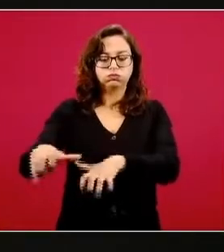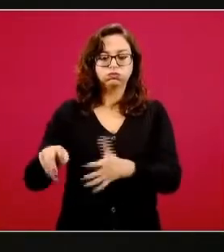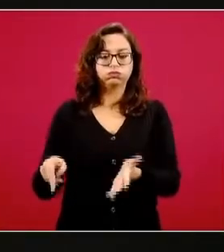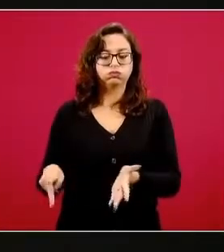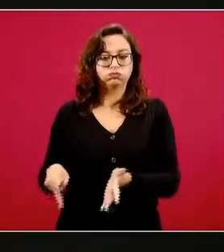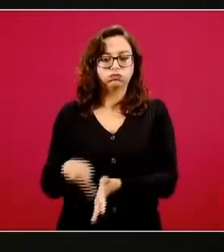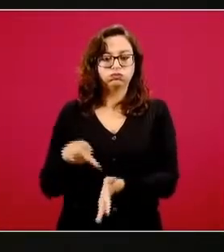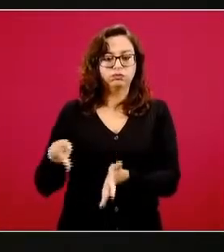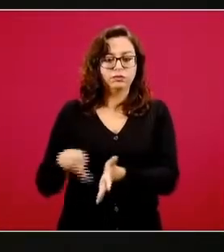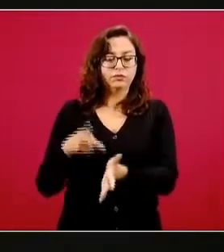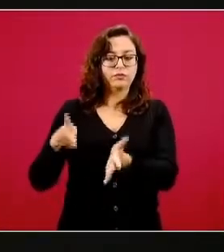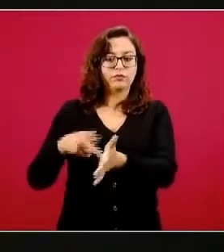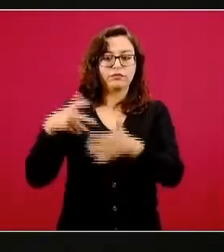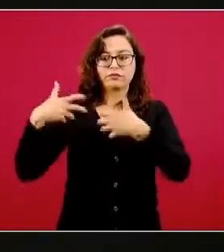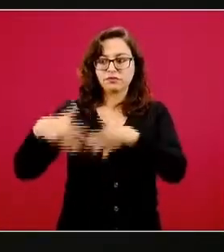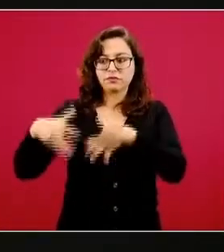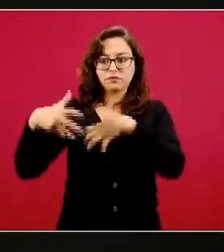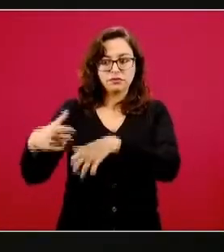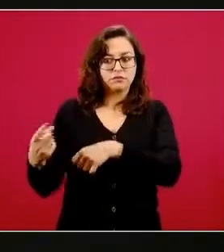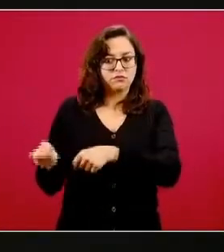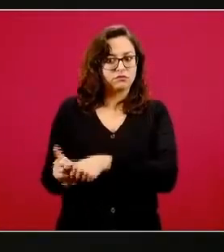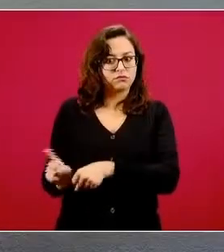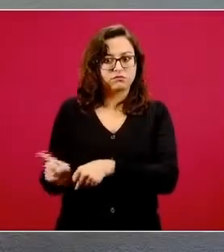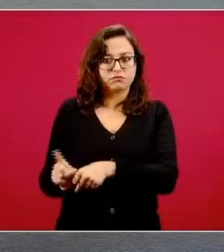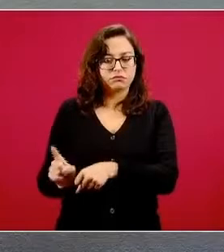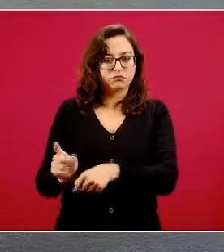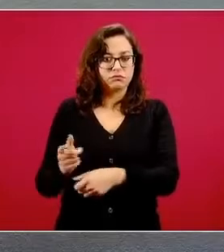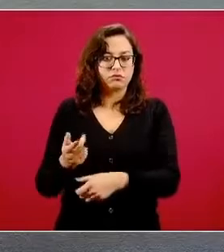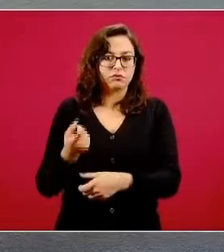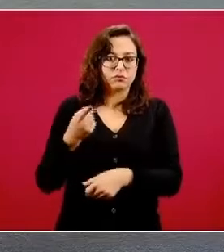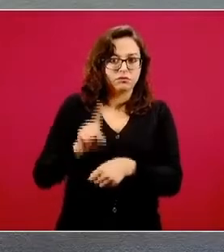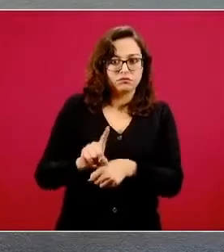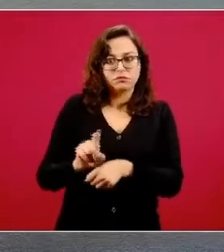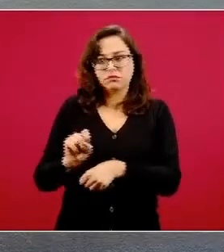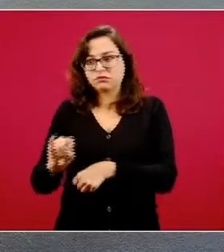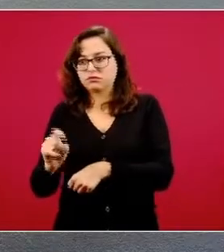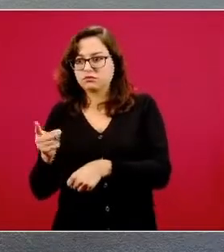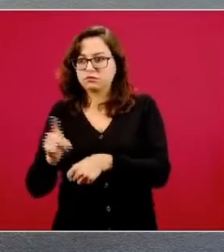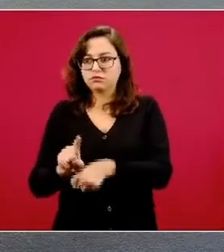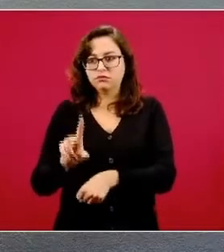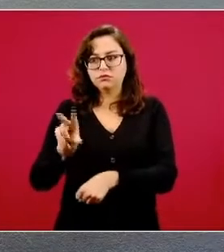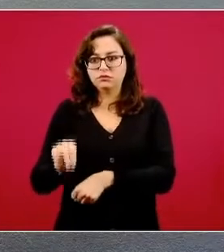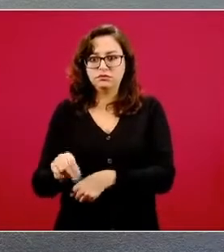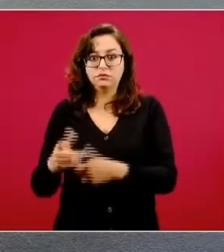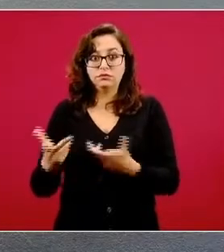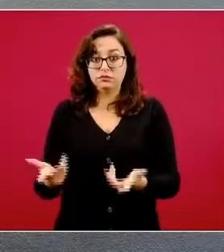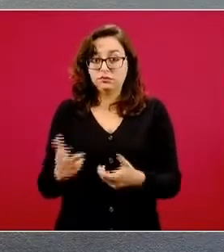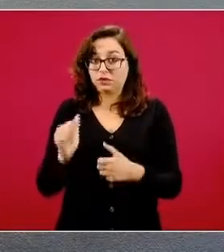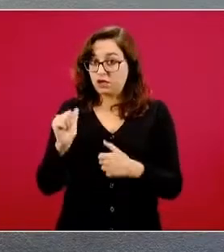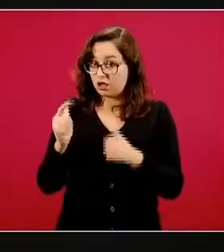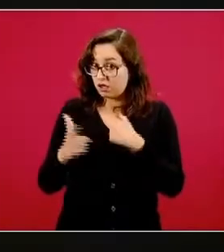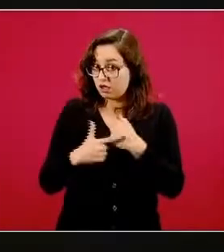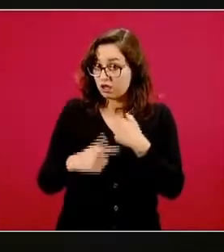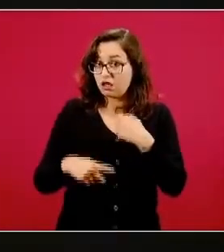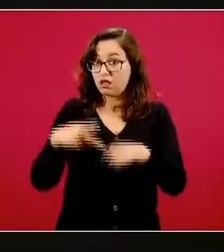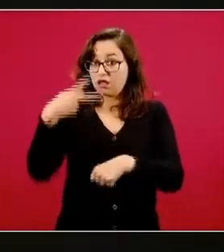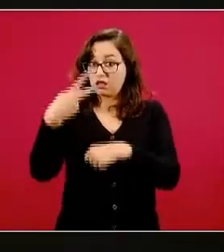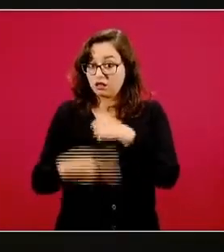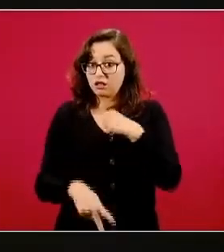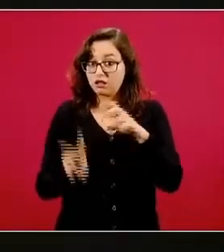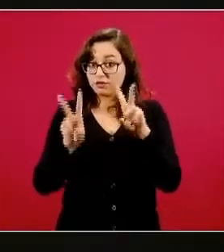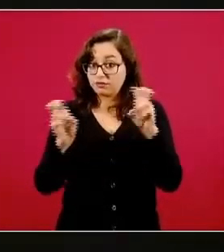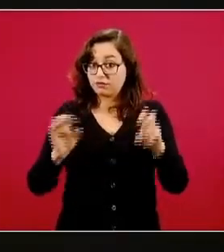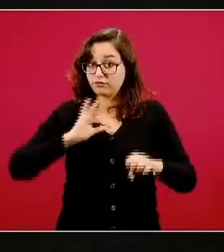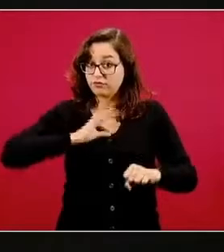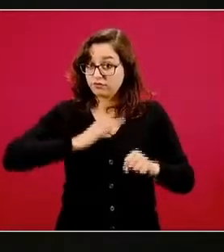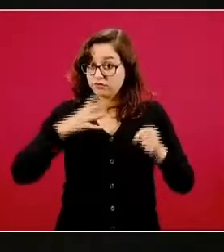¿no? Al menos una marcha cada tercer día. Preguntar si esto no tiene algún efecto en la contención de la